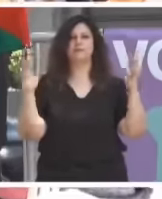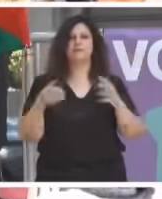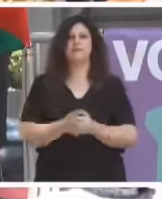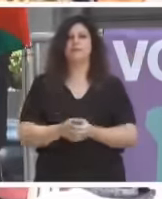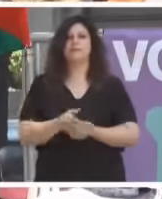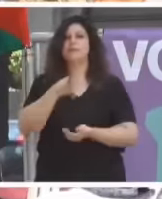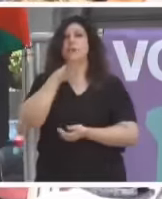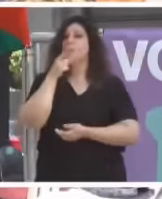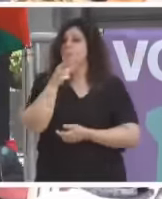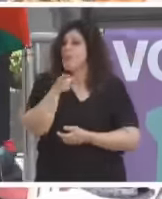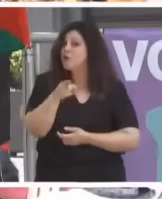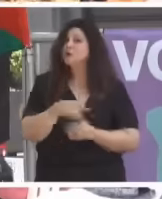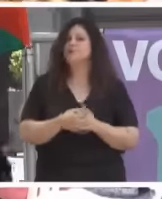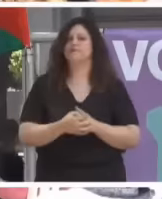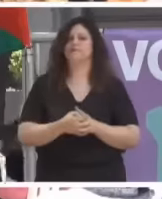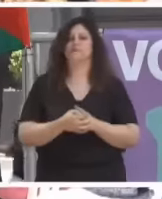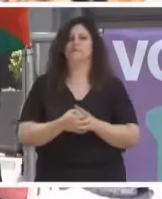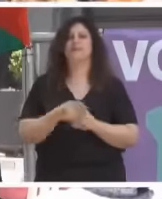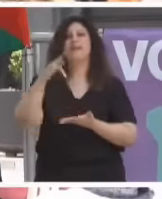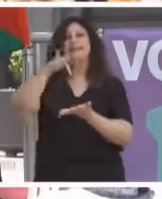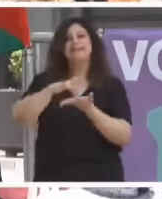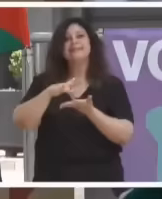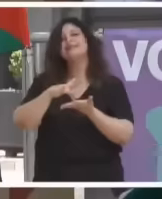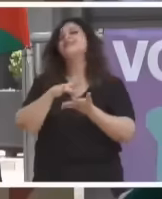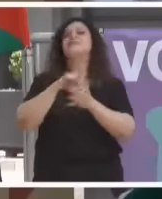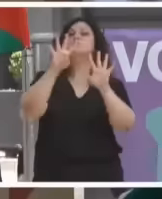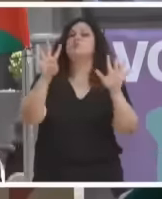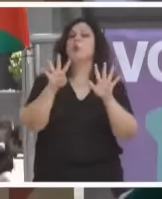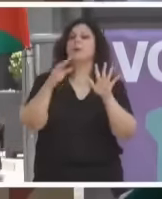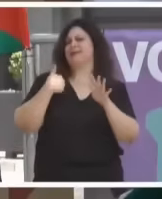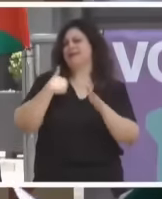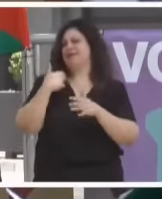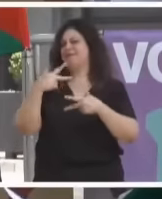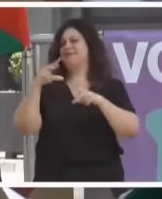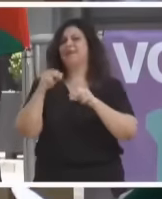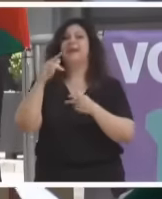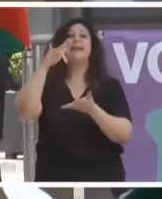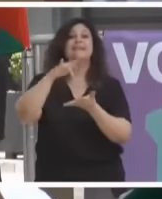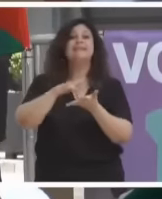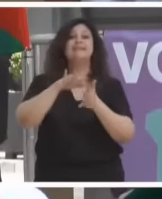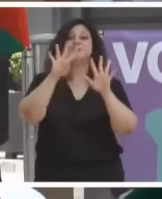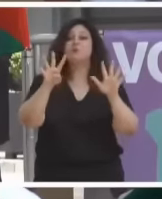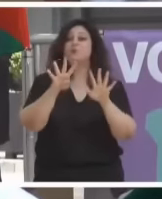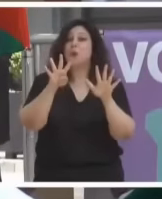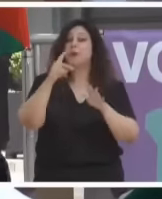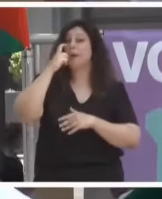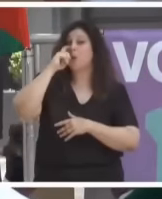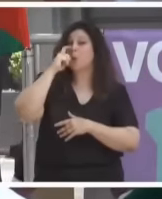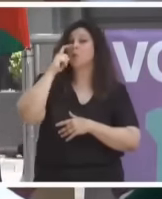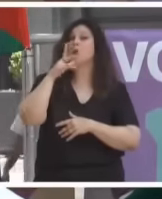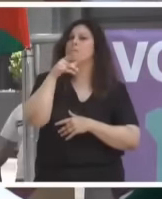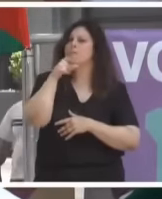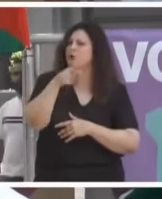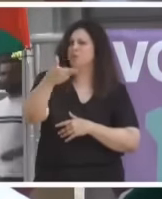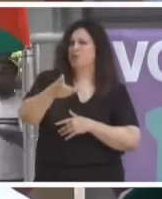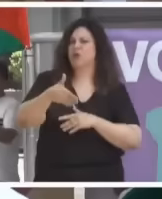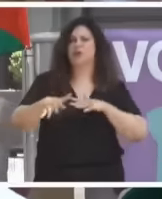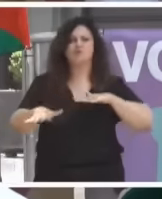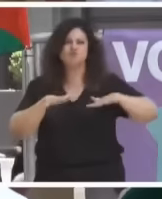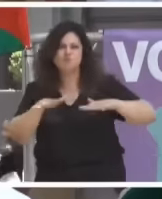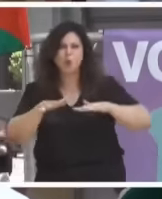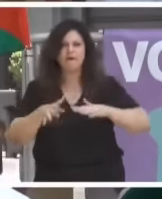Y por eso, el día 9, y con esto finalizo, el día 9 es importante